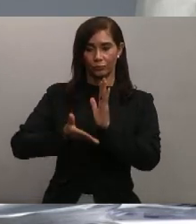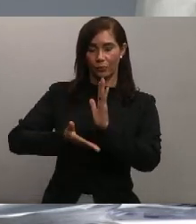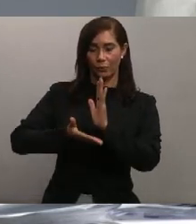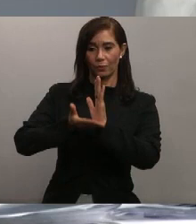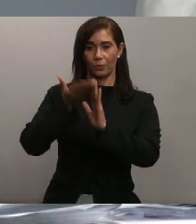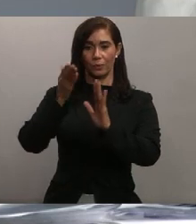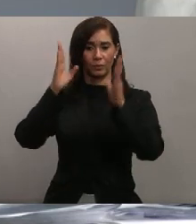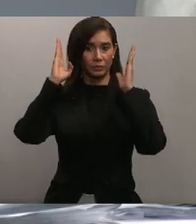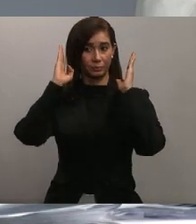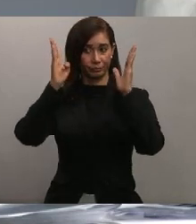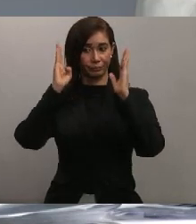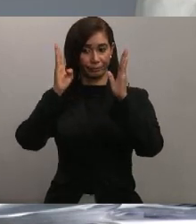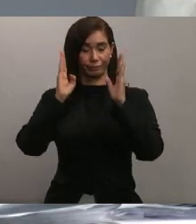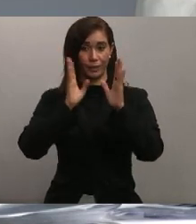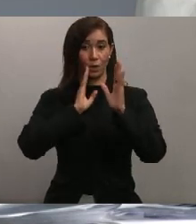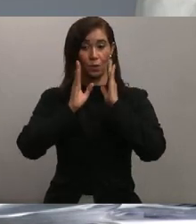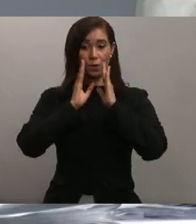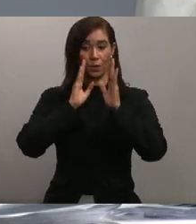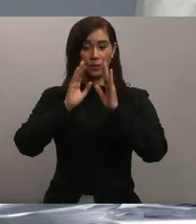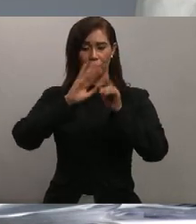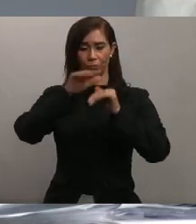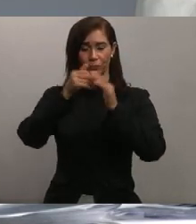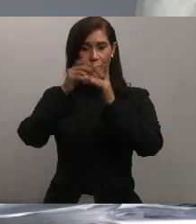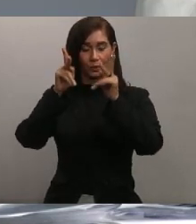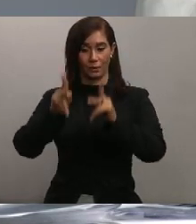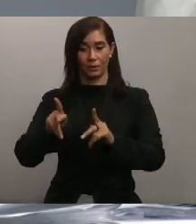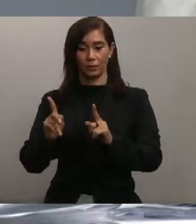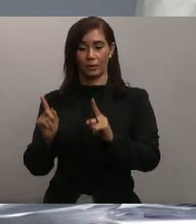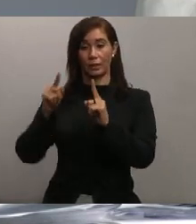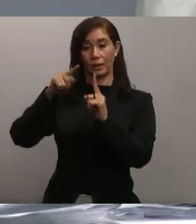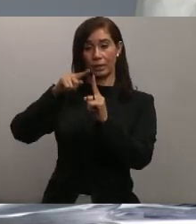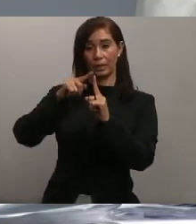la población. Al corte de hoy,